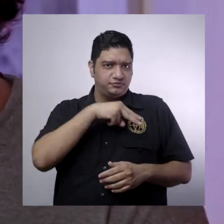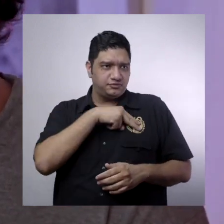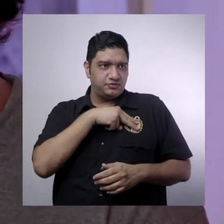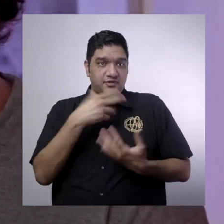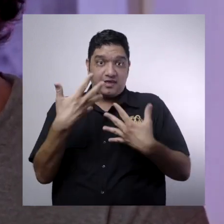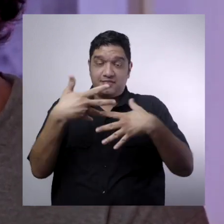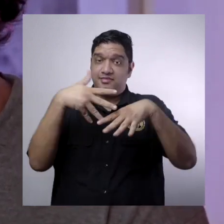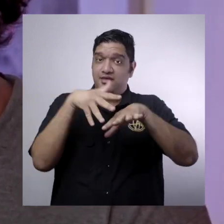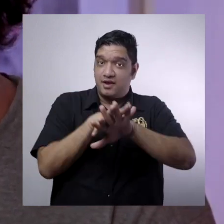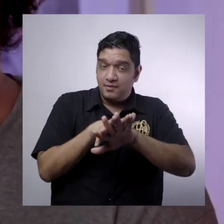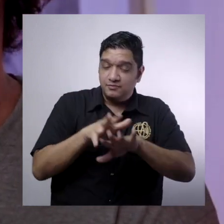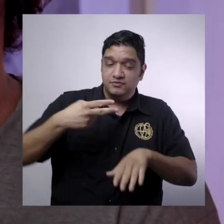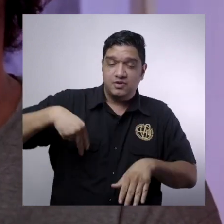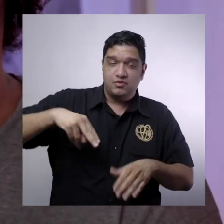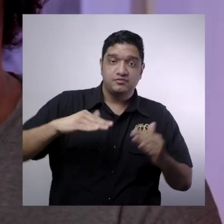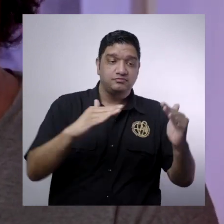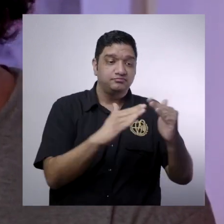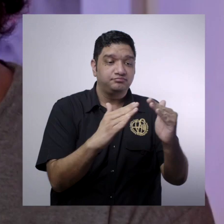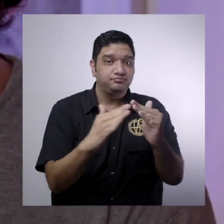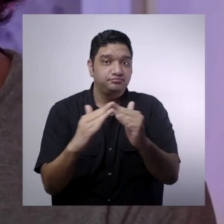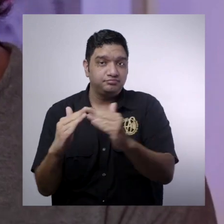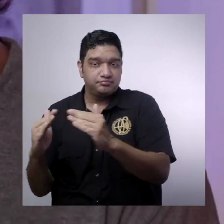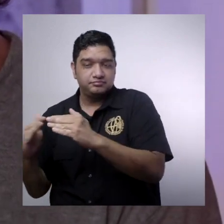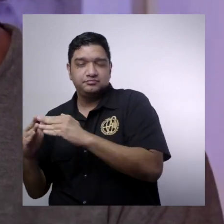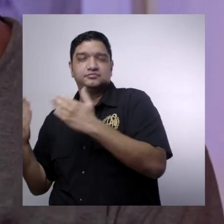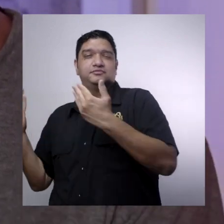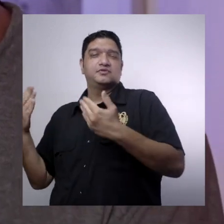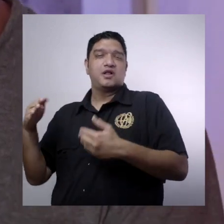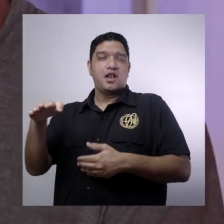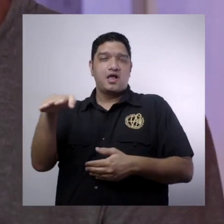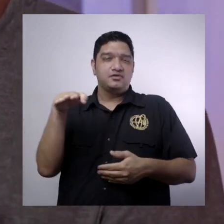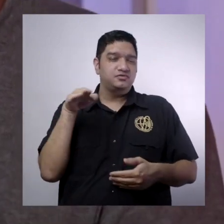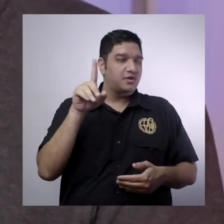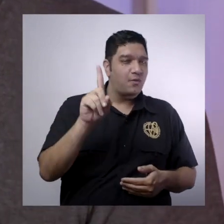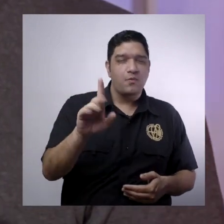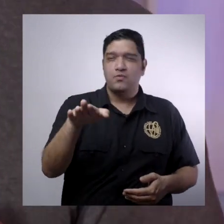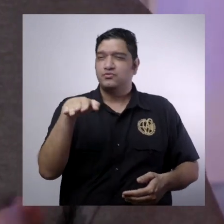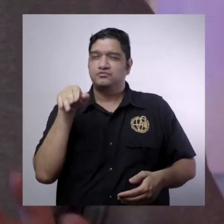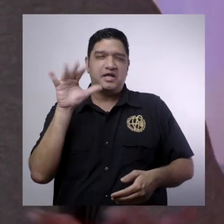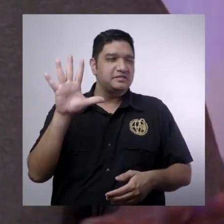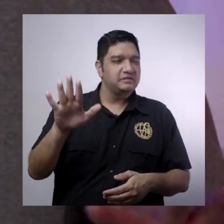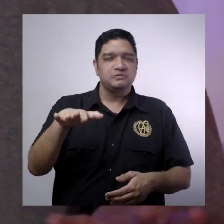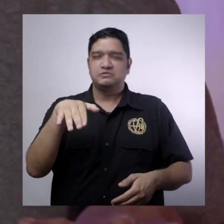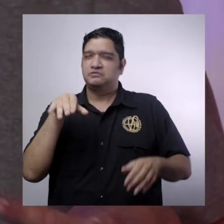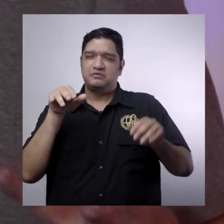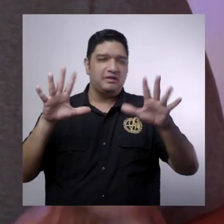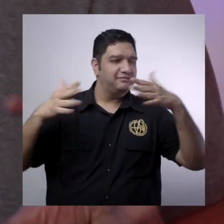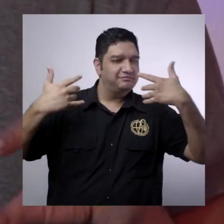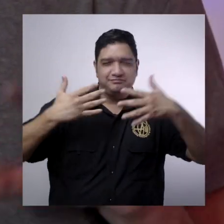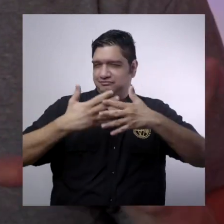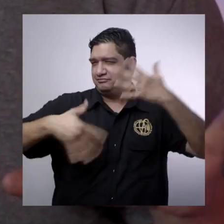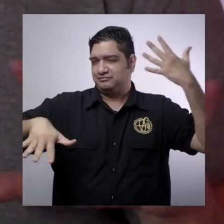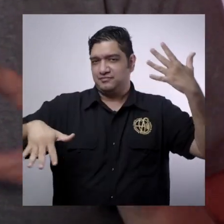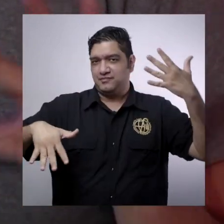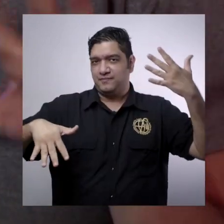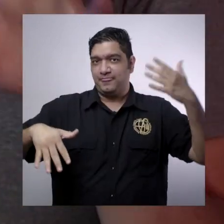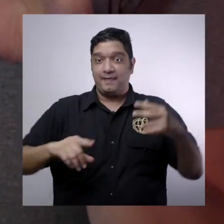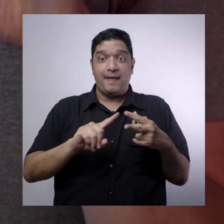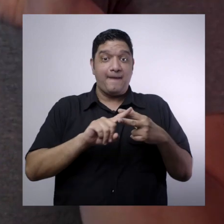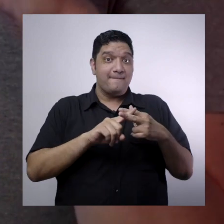nuestros barrios, en nuestras zonas, en nuestras colonias, que desde las